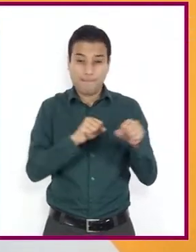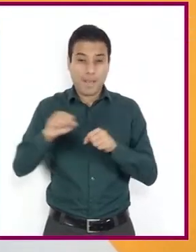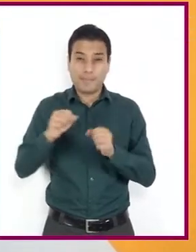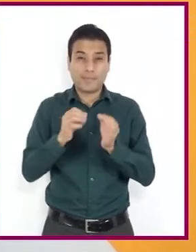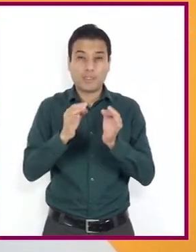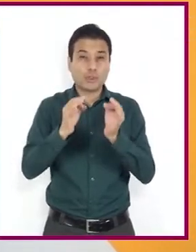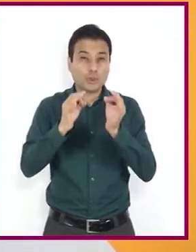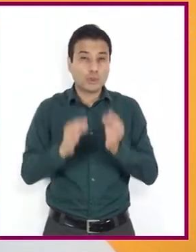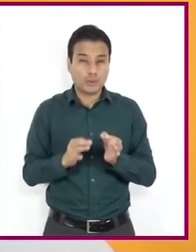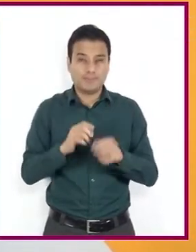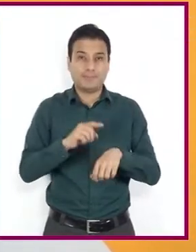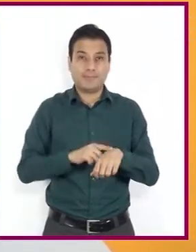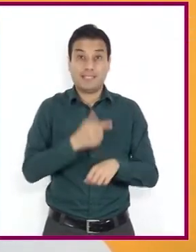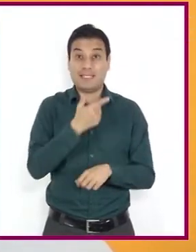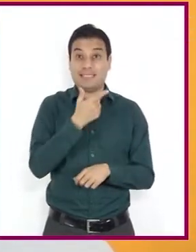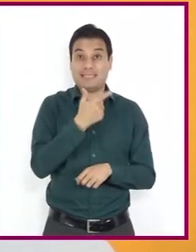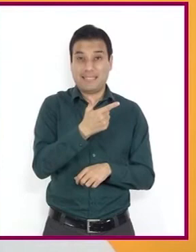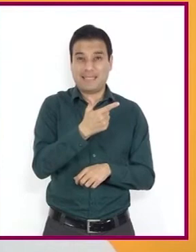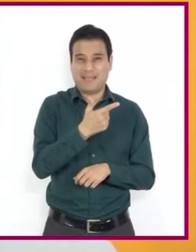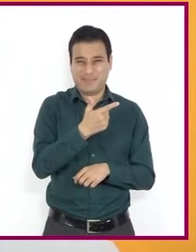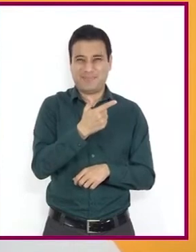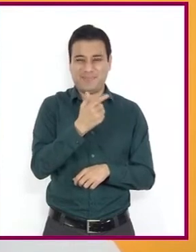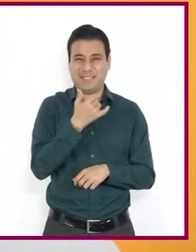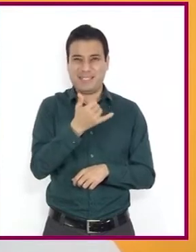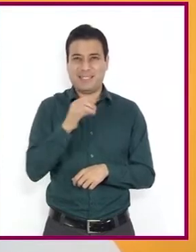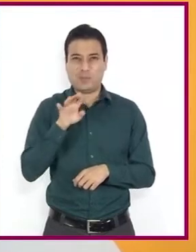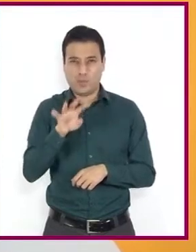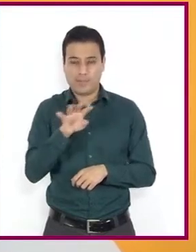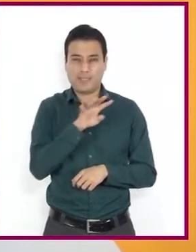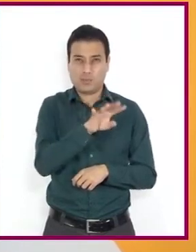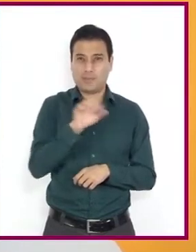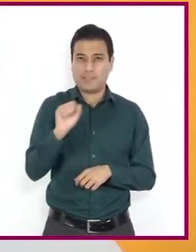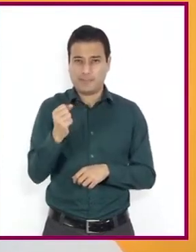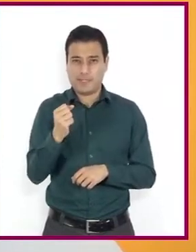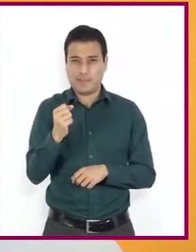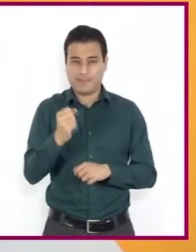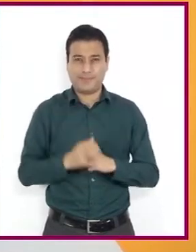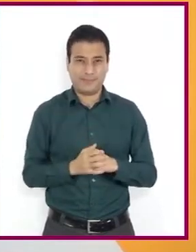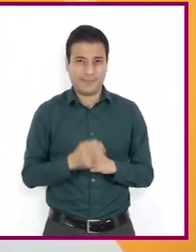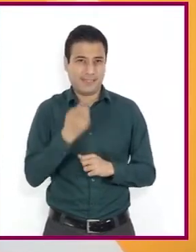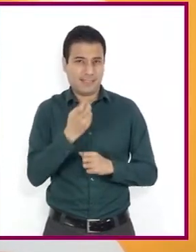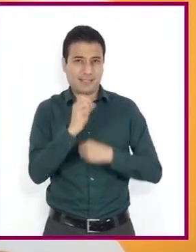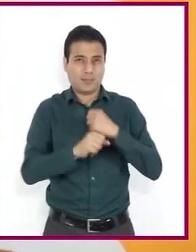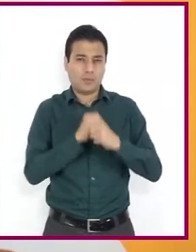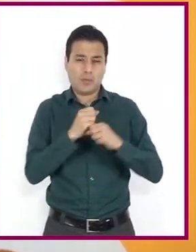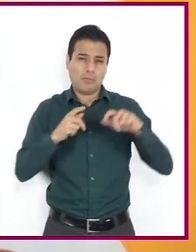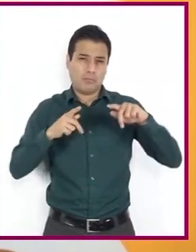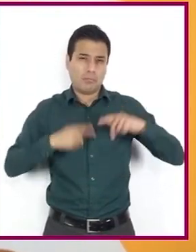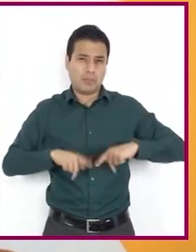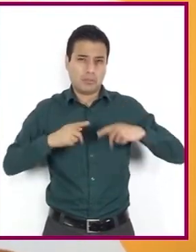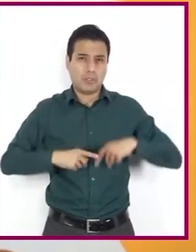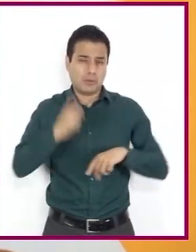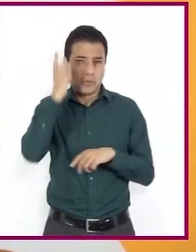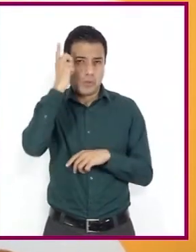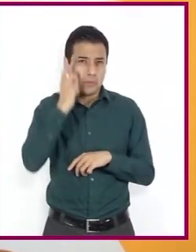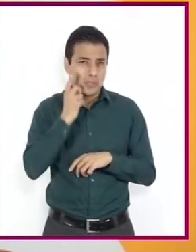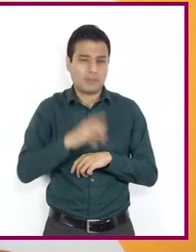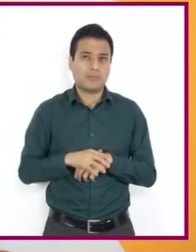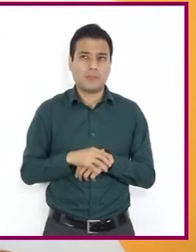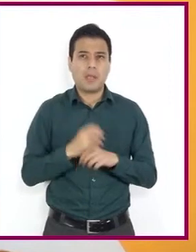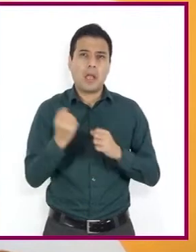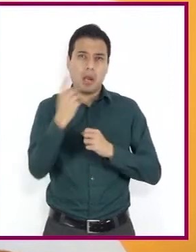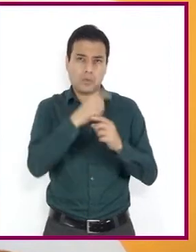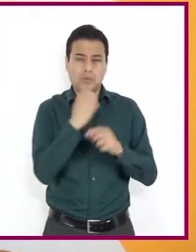las 7:19 del 19 de septiembre de ese año, cuando muchos dormían, estaban